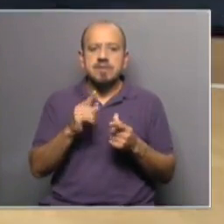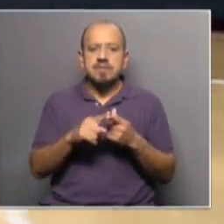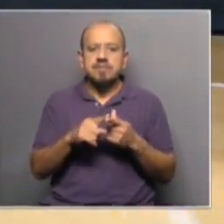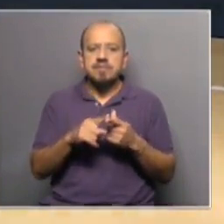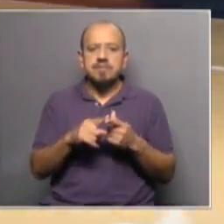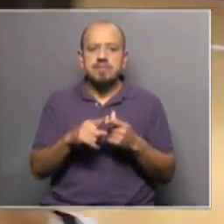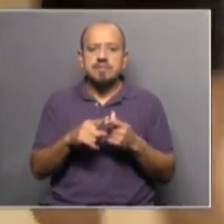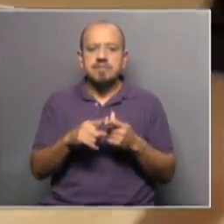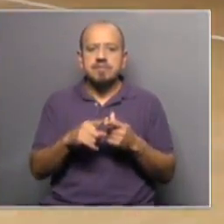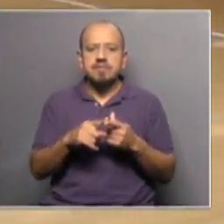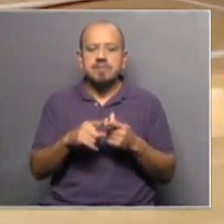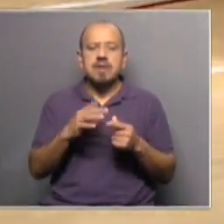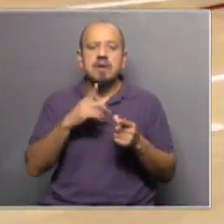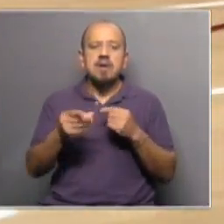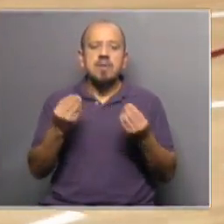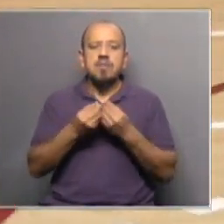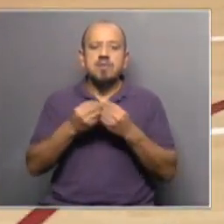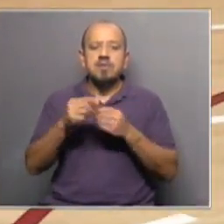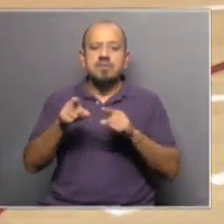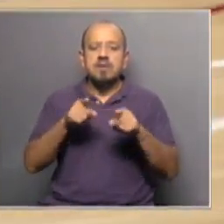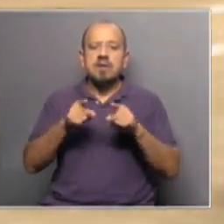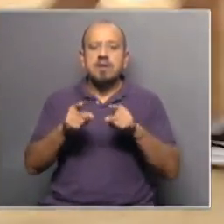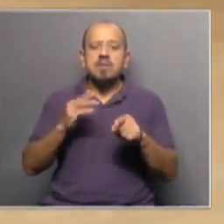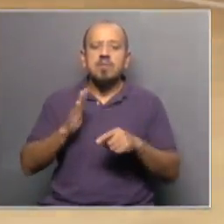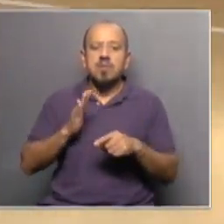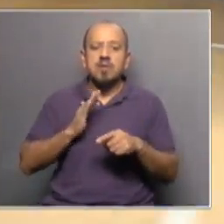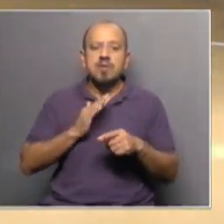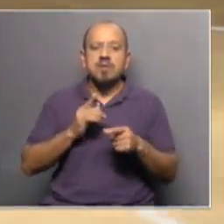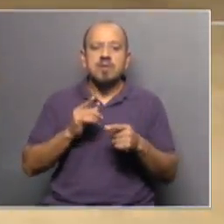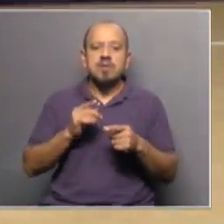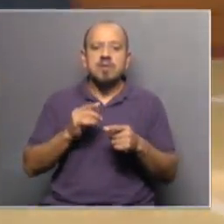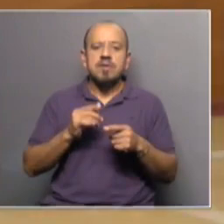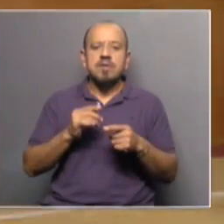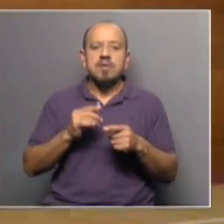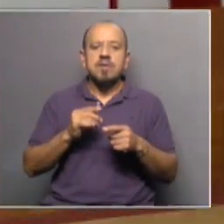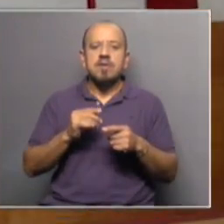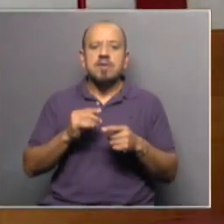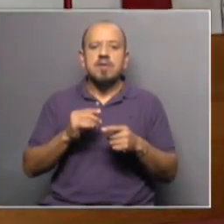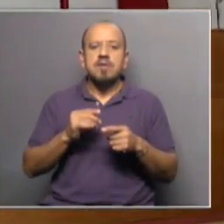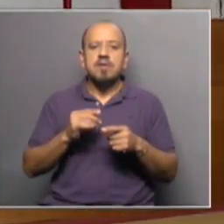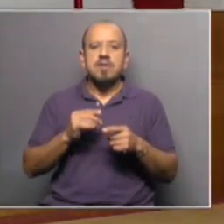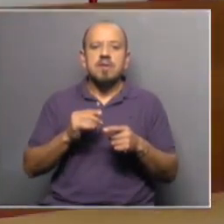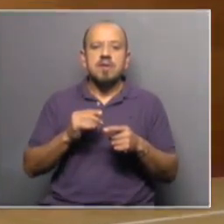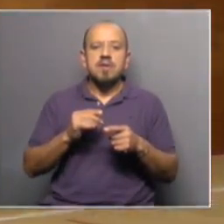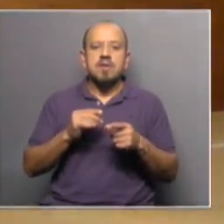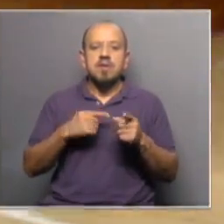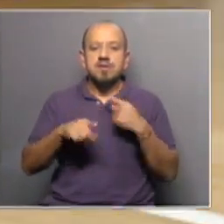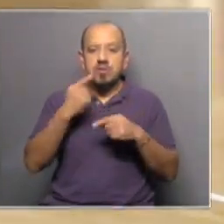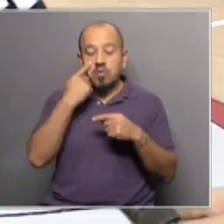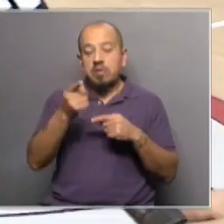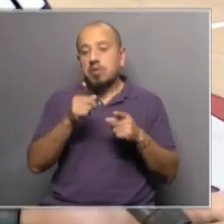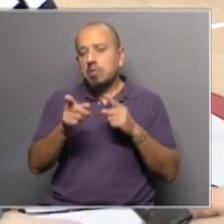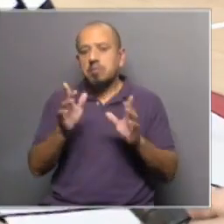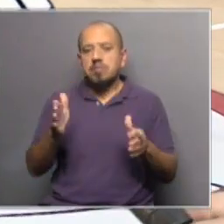muchas entrenadoras mujeres, pero todavía creo que, por lo menos desde que yo estoy en el básquetbol, no he visto ninguna dirigir mayores. Sí,